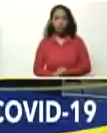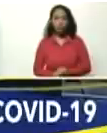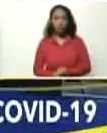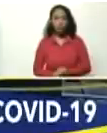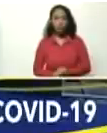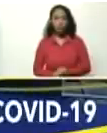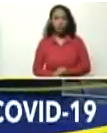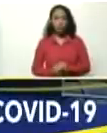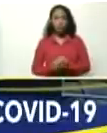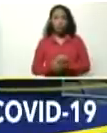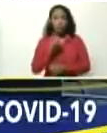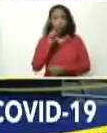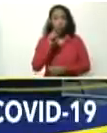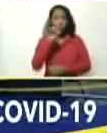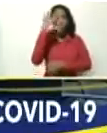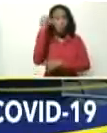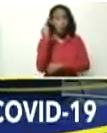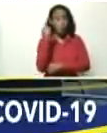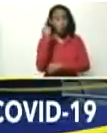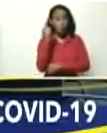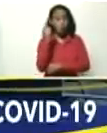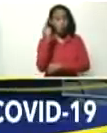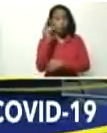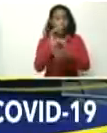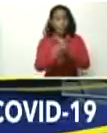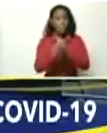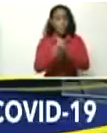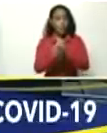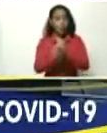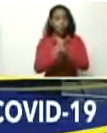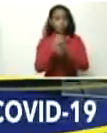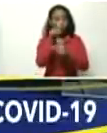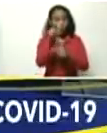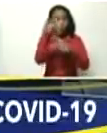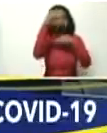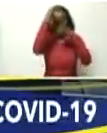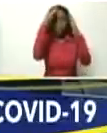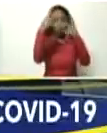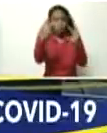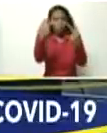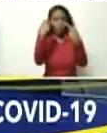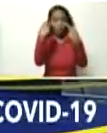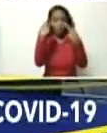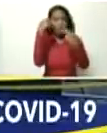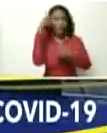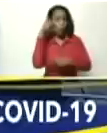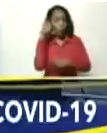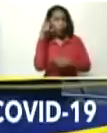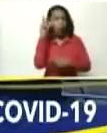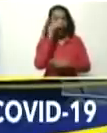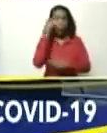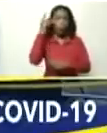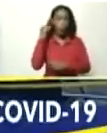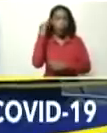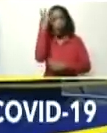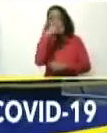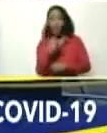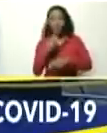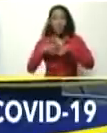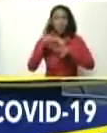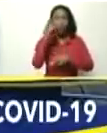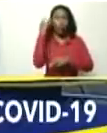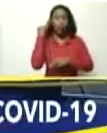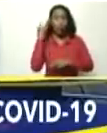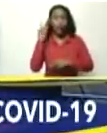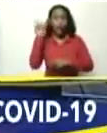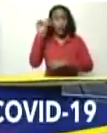Es tu logro, compatriota que me escucha, familia que me escucha, hombre, mujer, joven, niño, niña, es